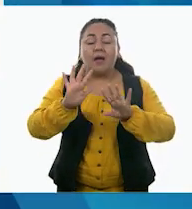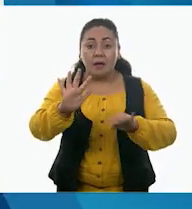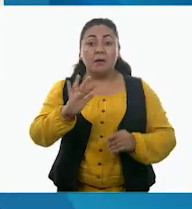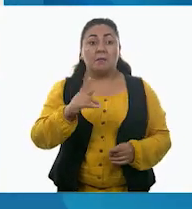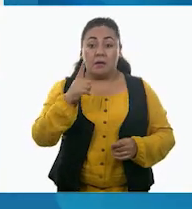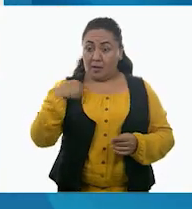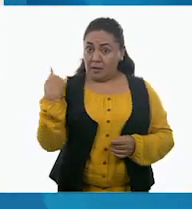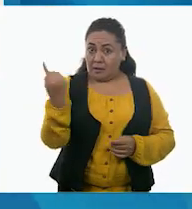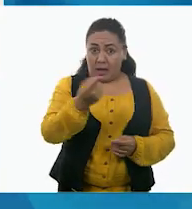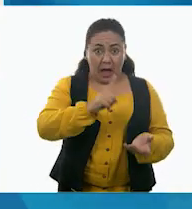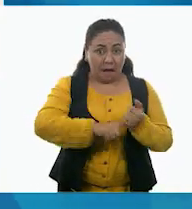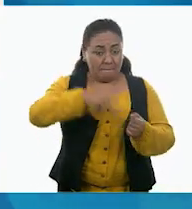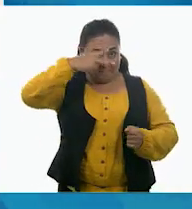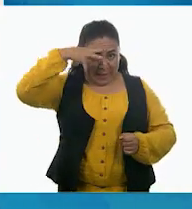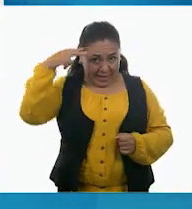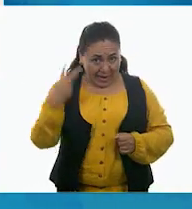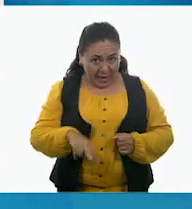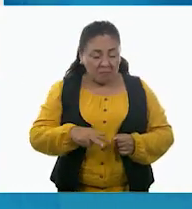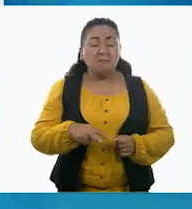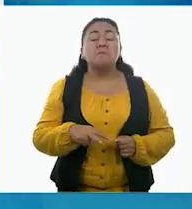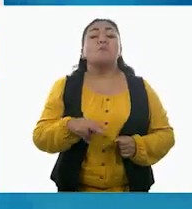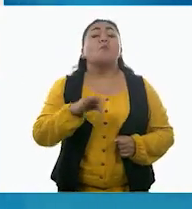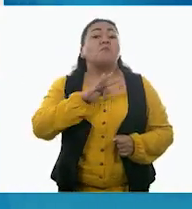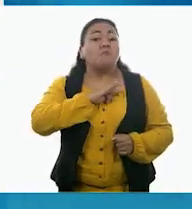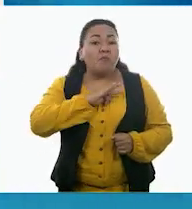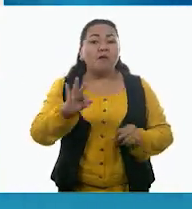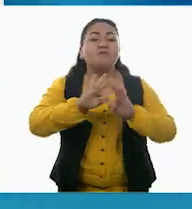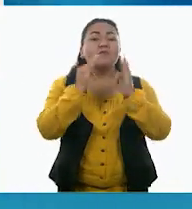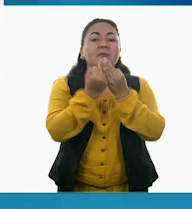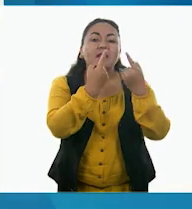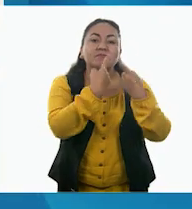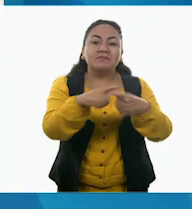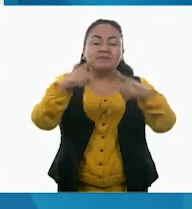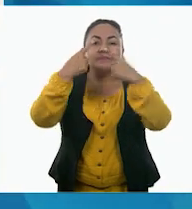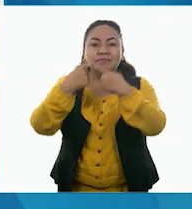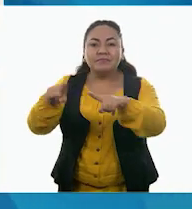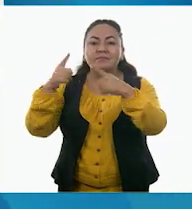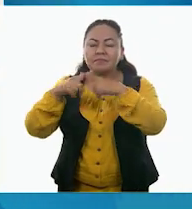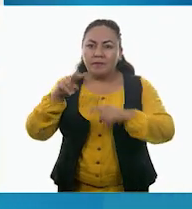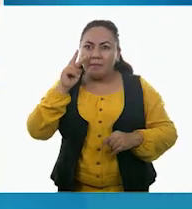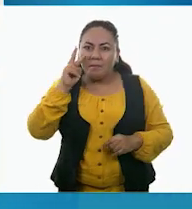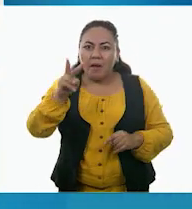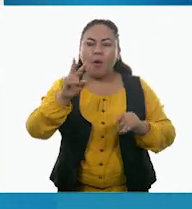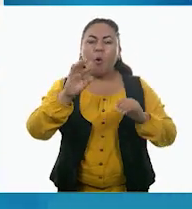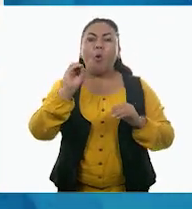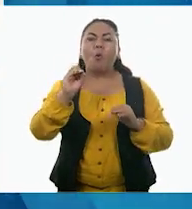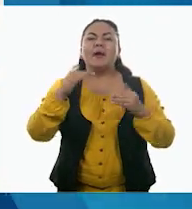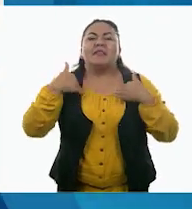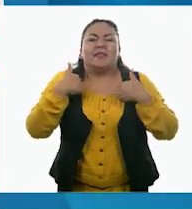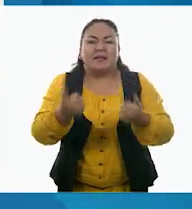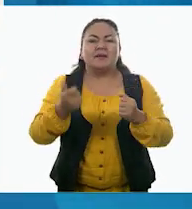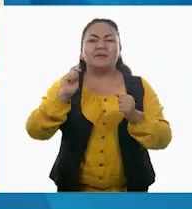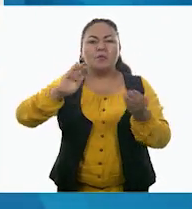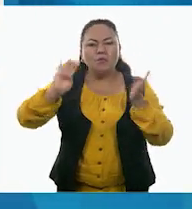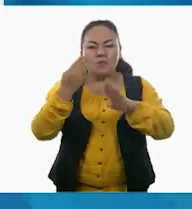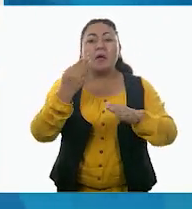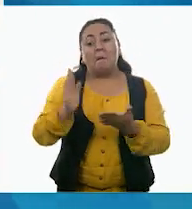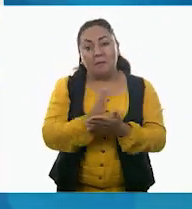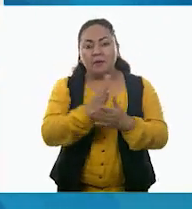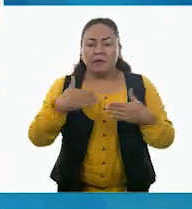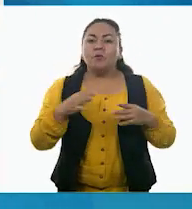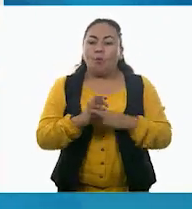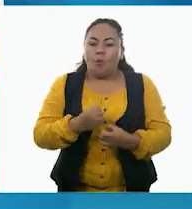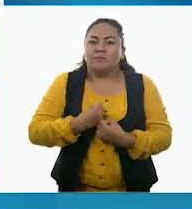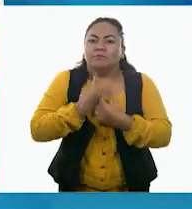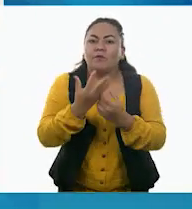aunque todos somos mexicanos, podemos tener formas diferentes de ver y comprender el mundo, además de expresarnos a